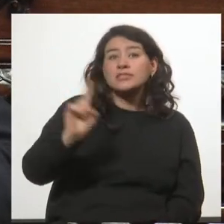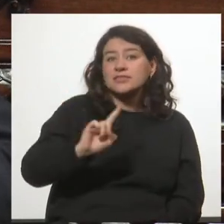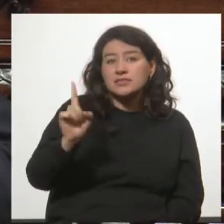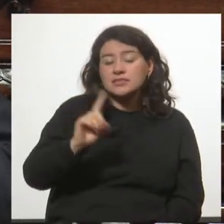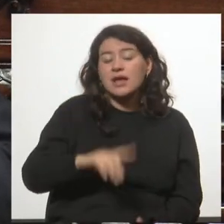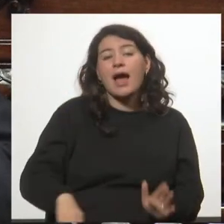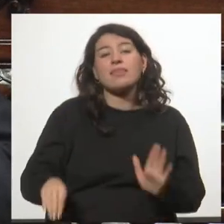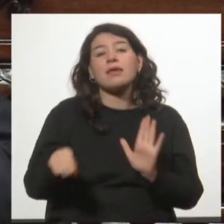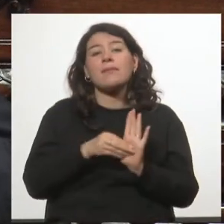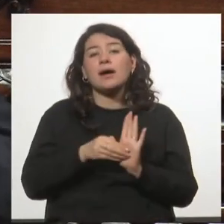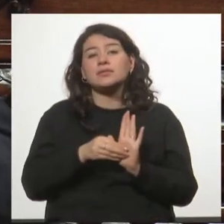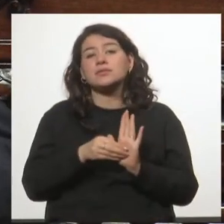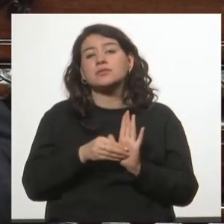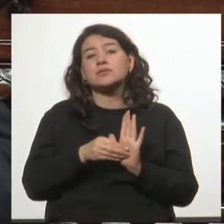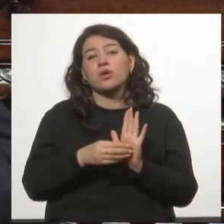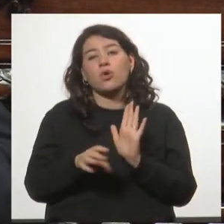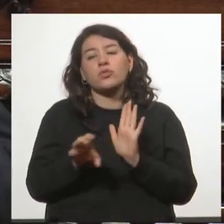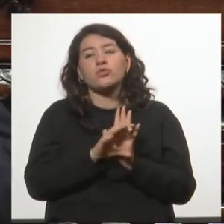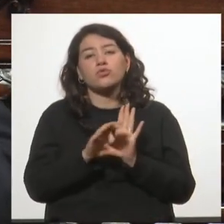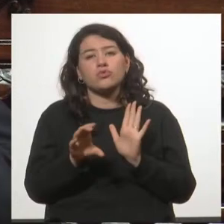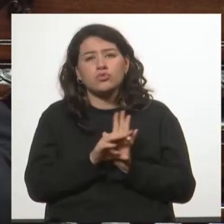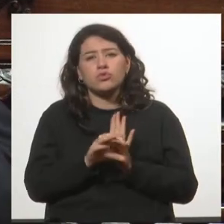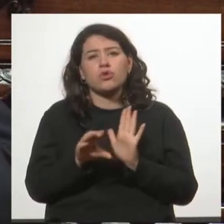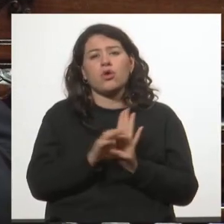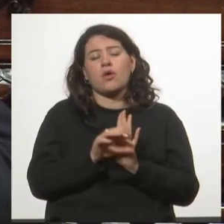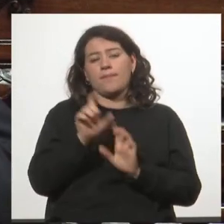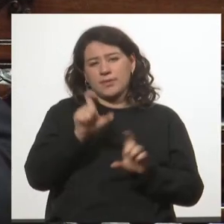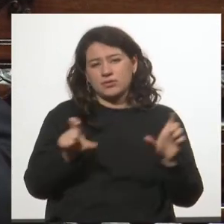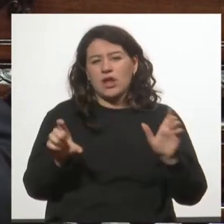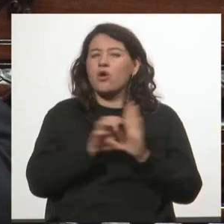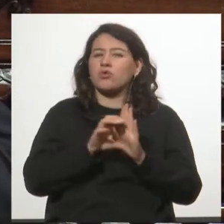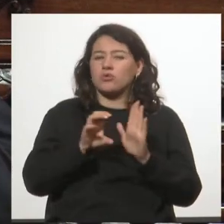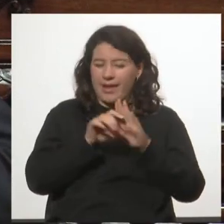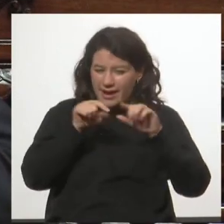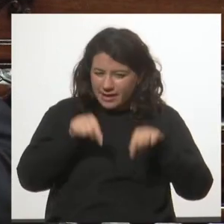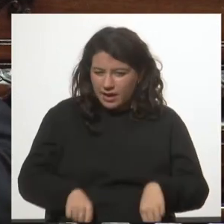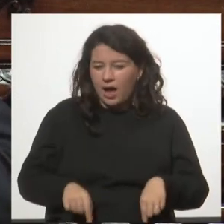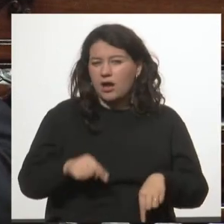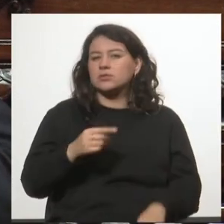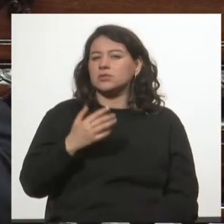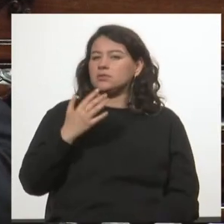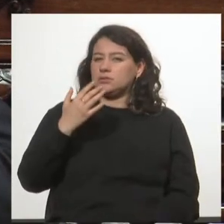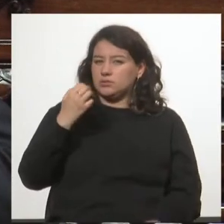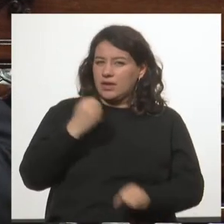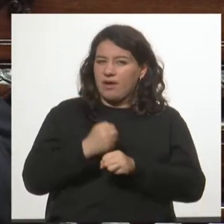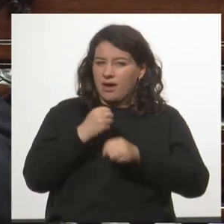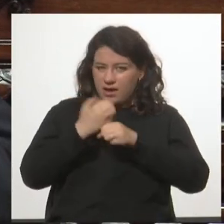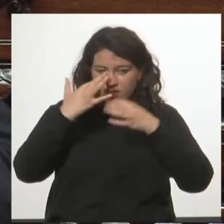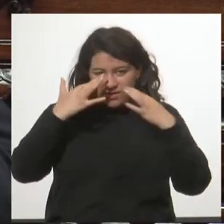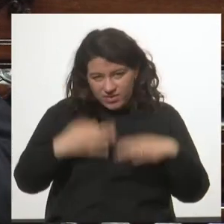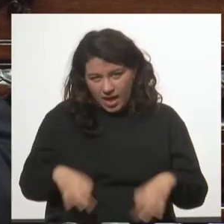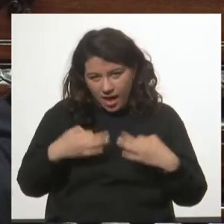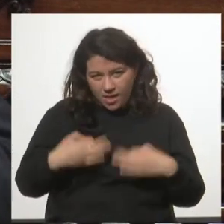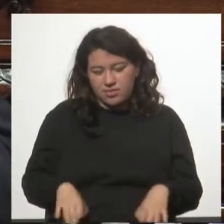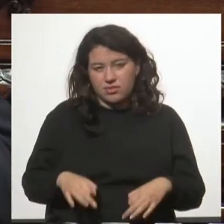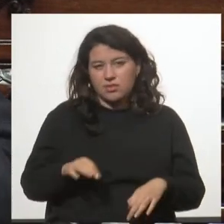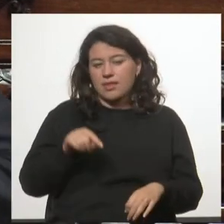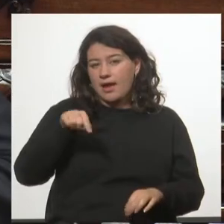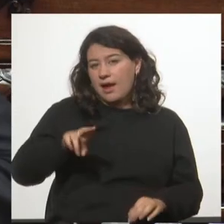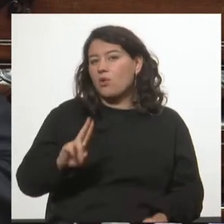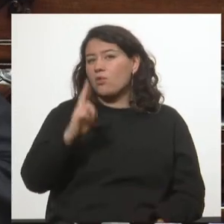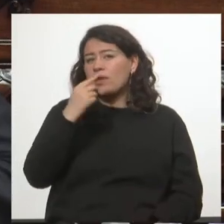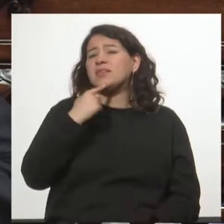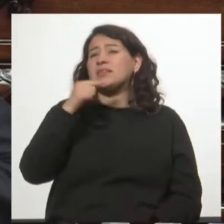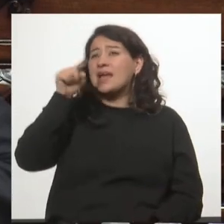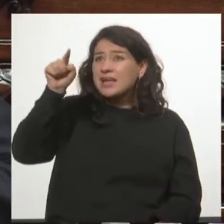además la constitución y los constitucionalistas serios de este país dicen está fuera de su